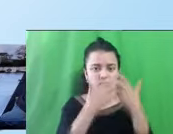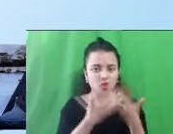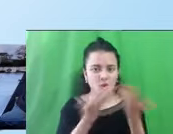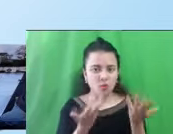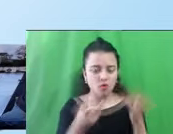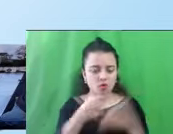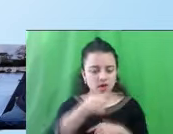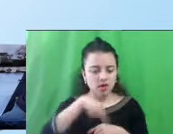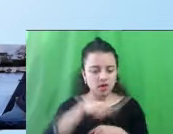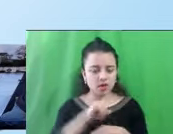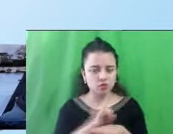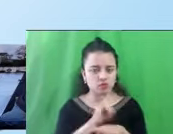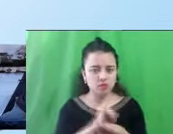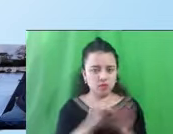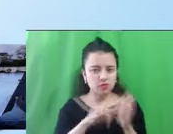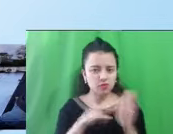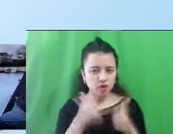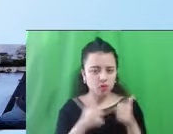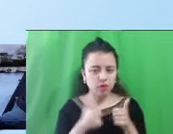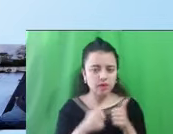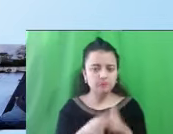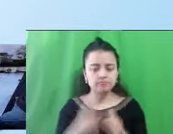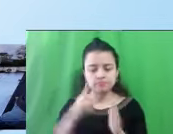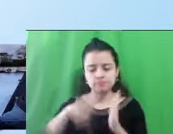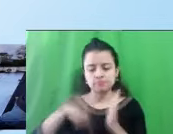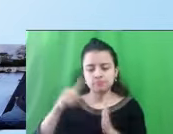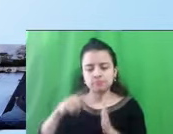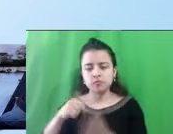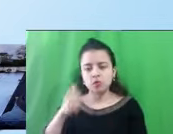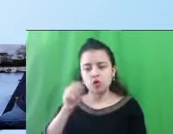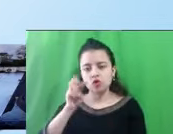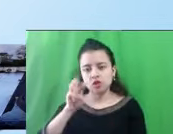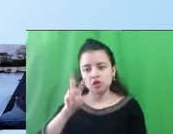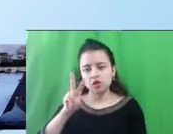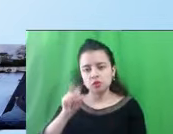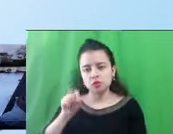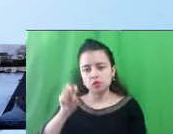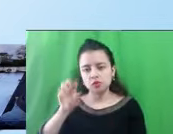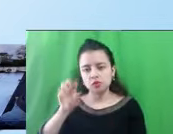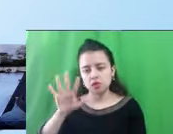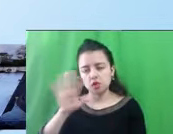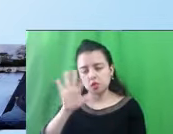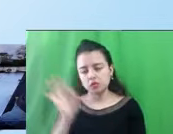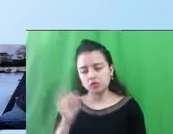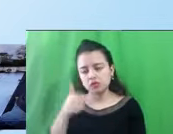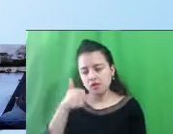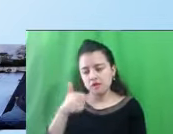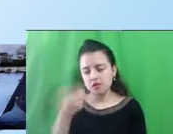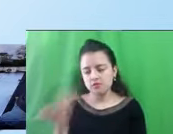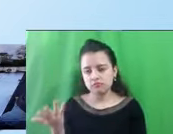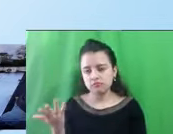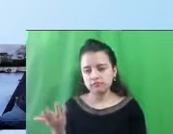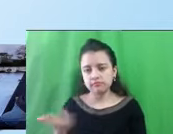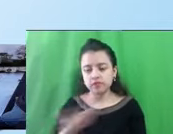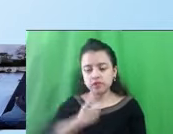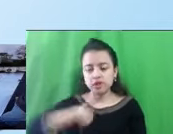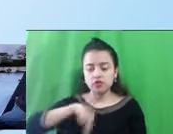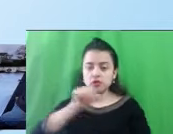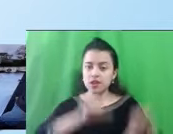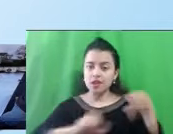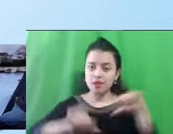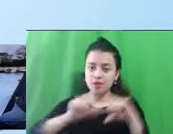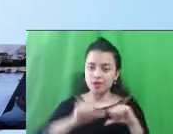y obtuvimos 82.5, o sea, estamos bien calificados. Es un laboratorio que no solo